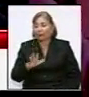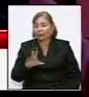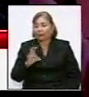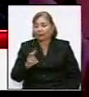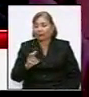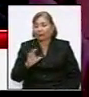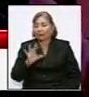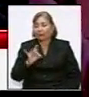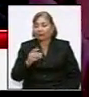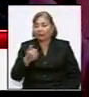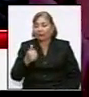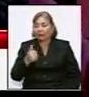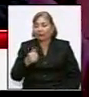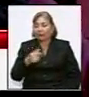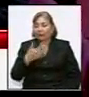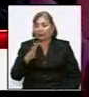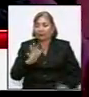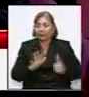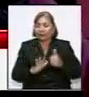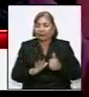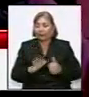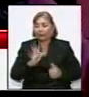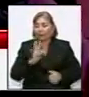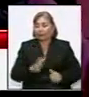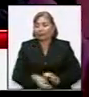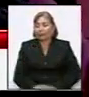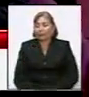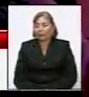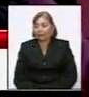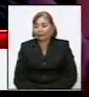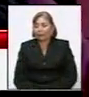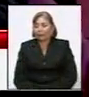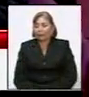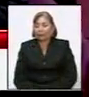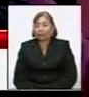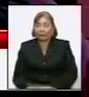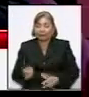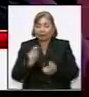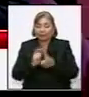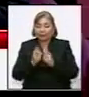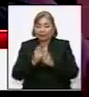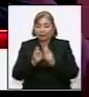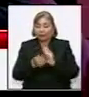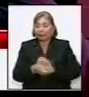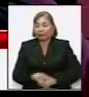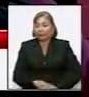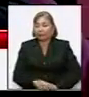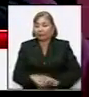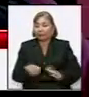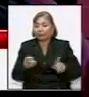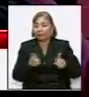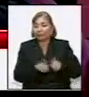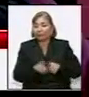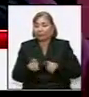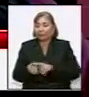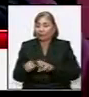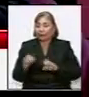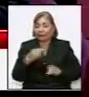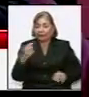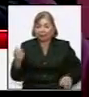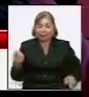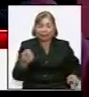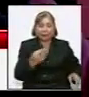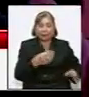artículo 10 y el artículo 6 inciso 5 para poder hacer la repetida modificación igual se hizo con los demás